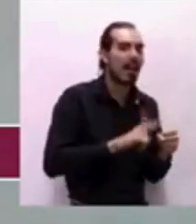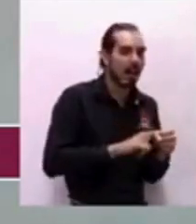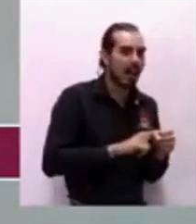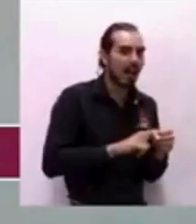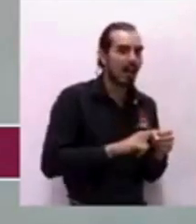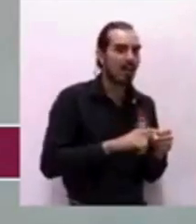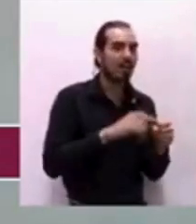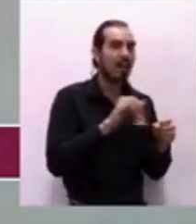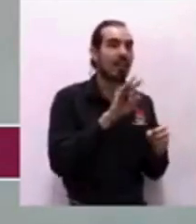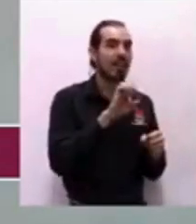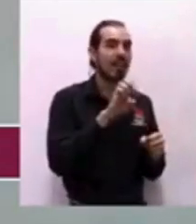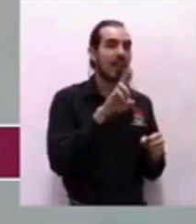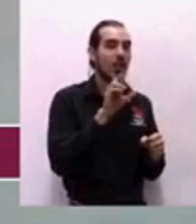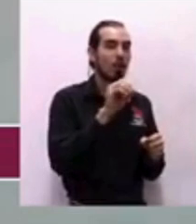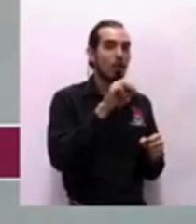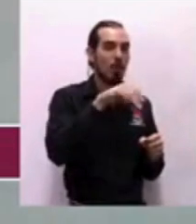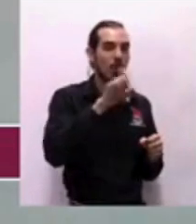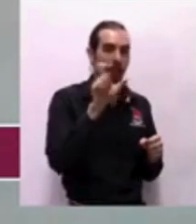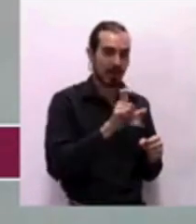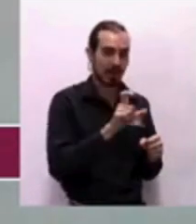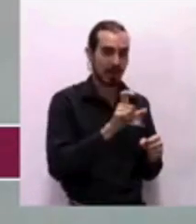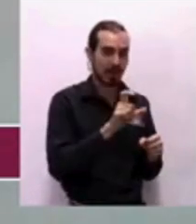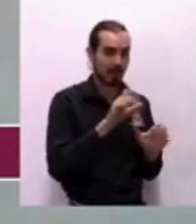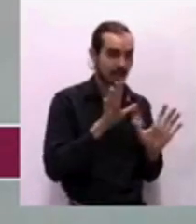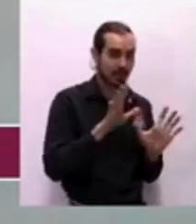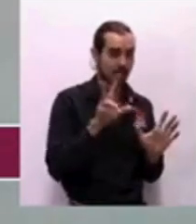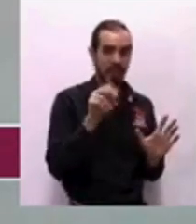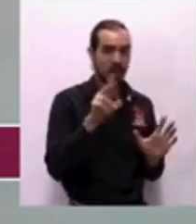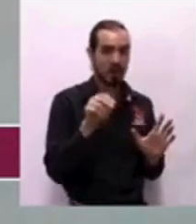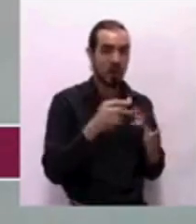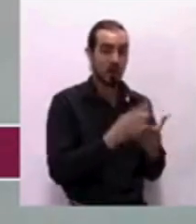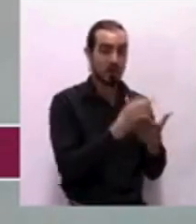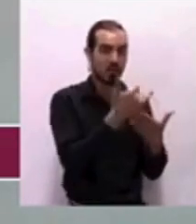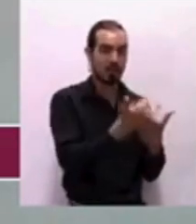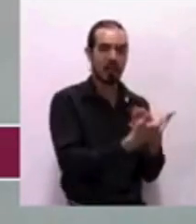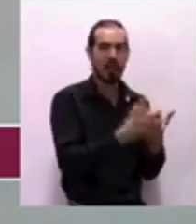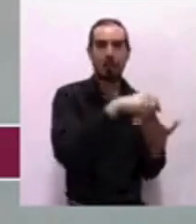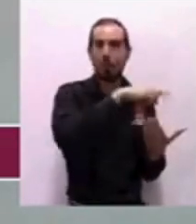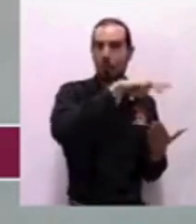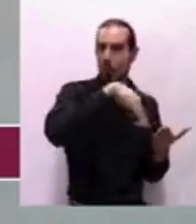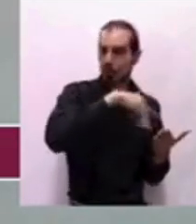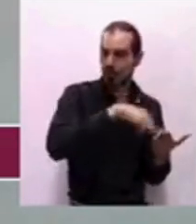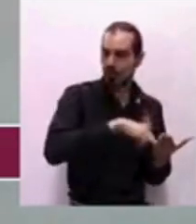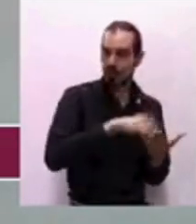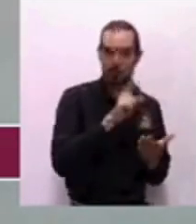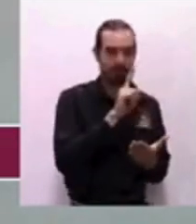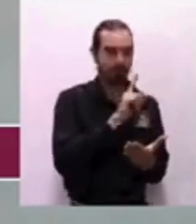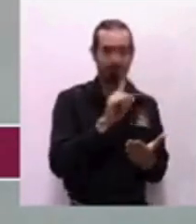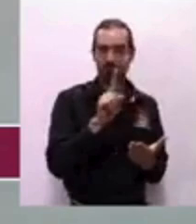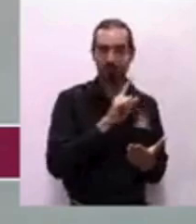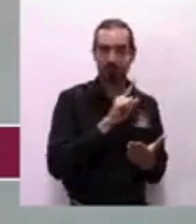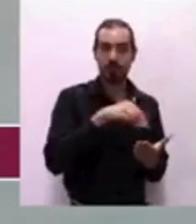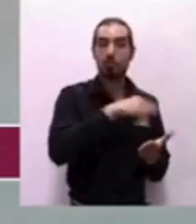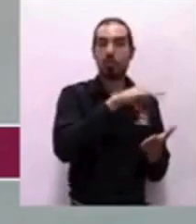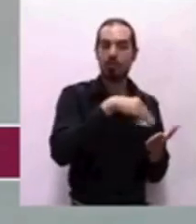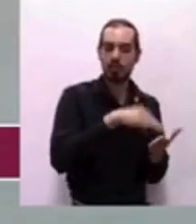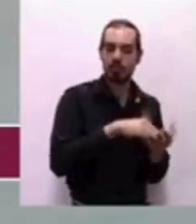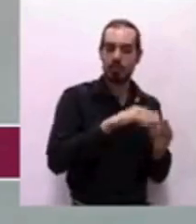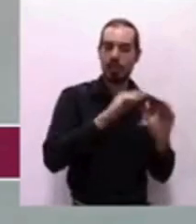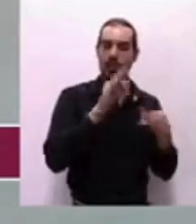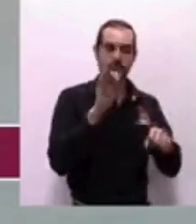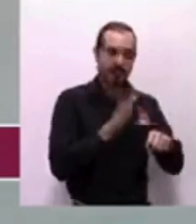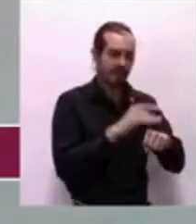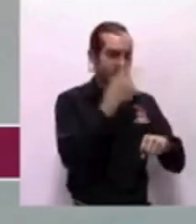con Ferromex Este no es un proyecto del municipio es decir el municipio ha dado todas las